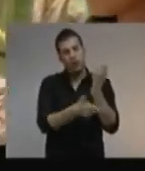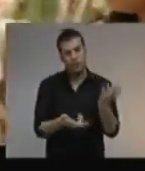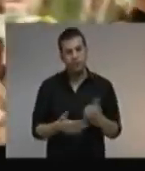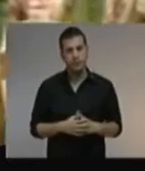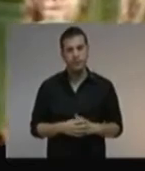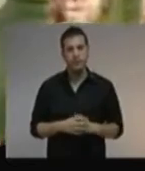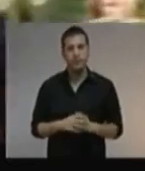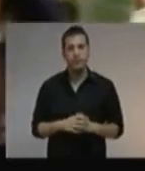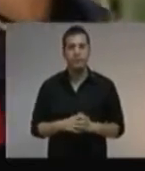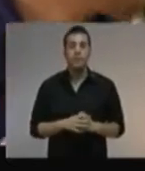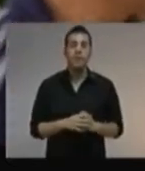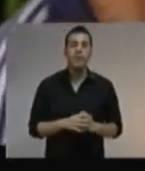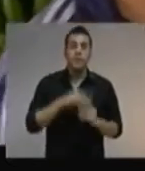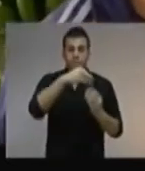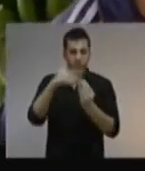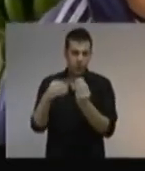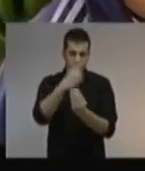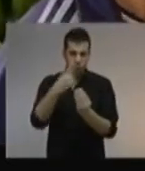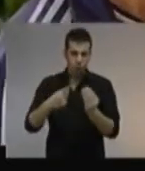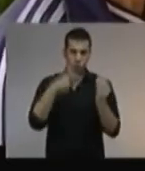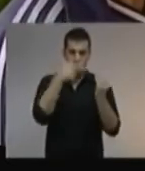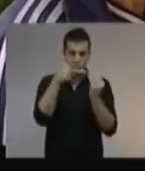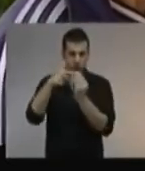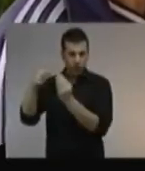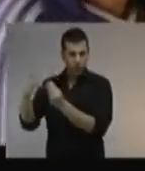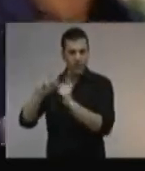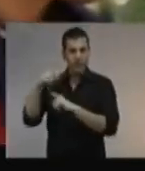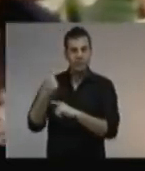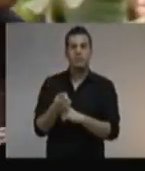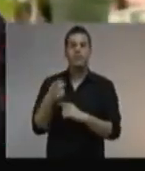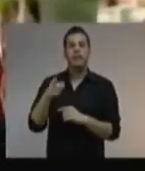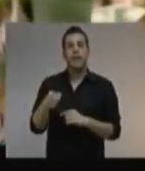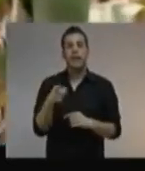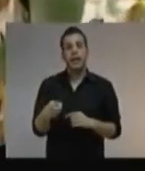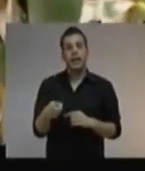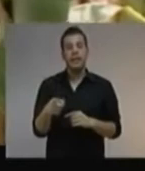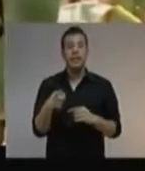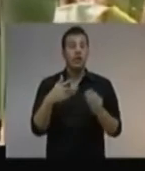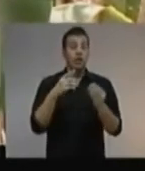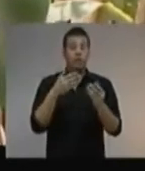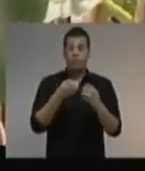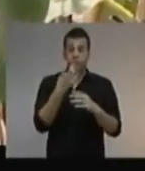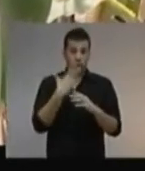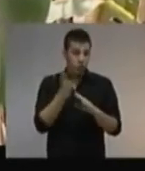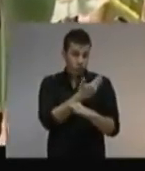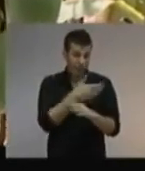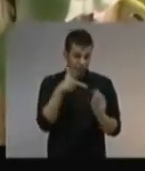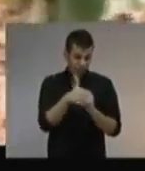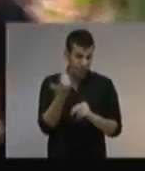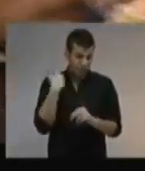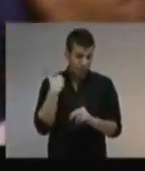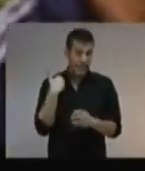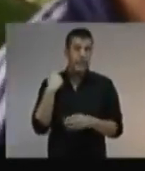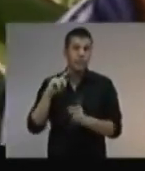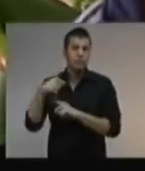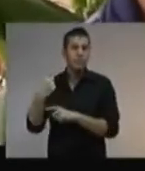mano, en cada plátano. Siempre a mano. Y una vez está el plátano ya que vemos el fruto cuadrado, sin la flor, ¿qué ocurre después? Ocurriría que hay unos